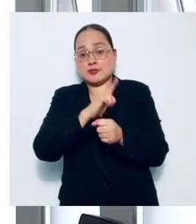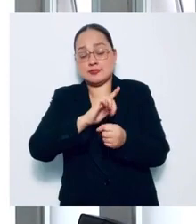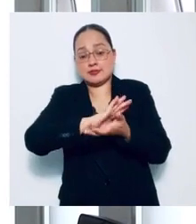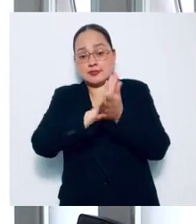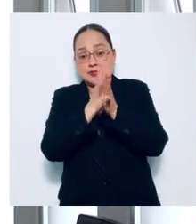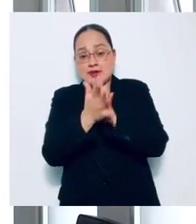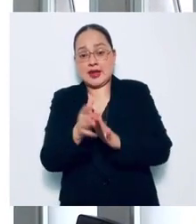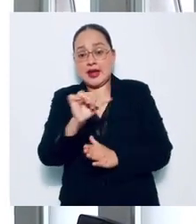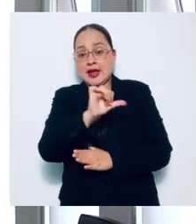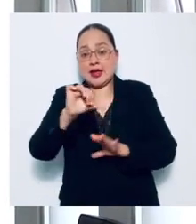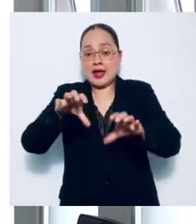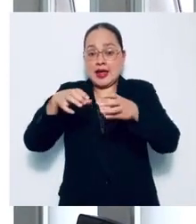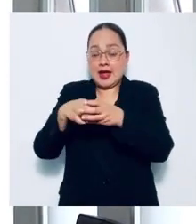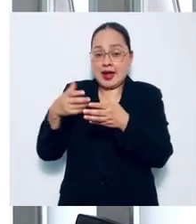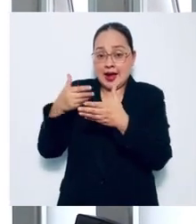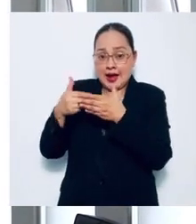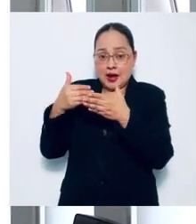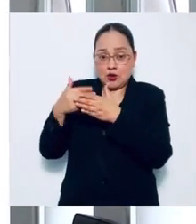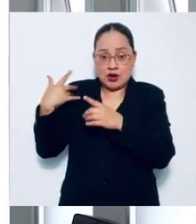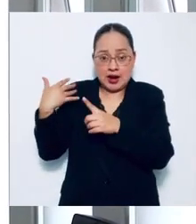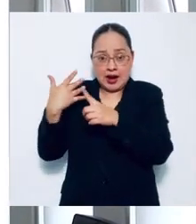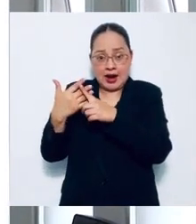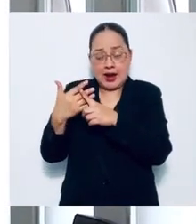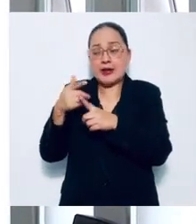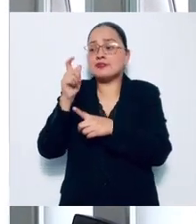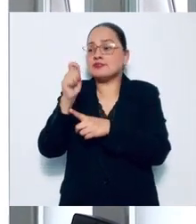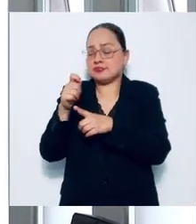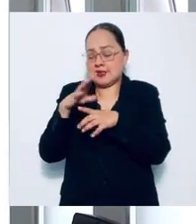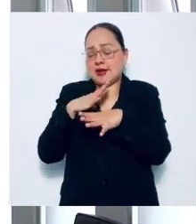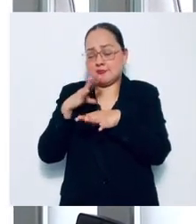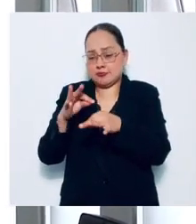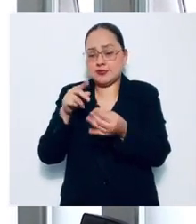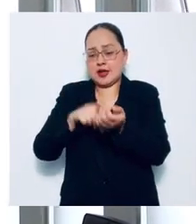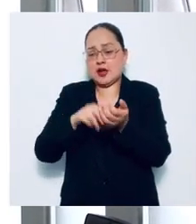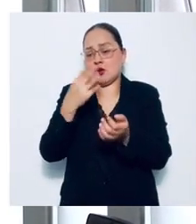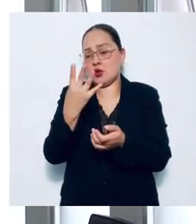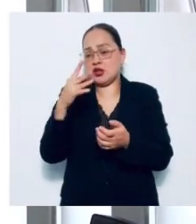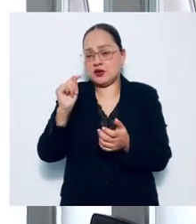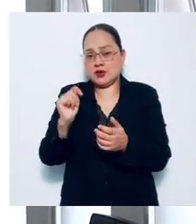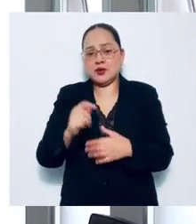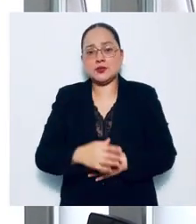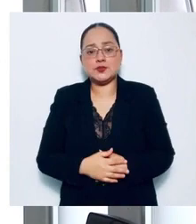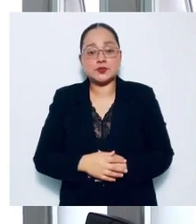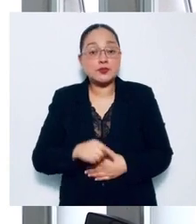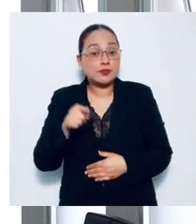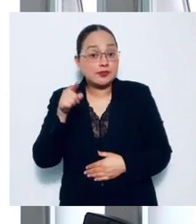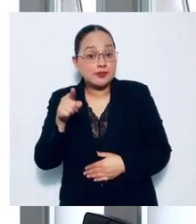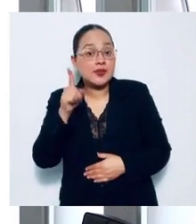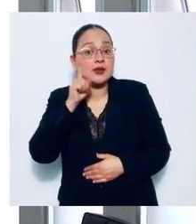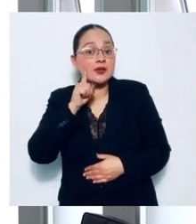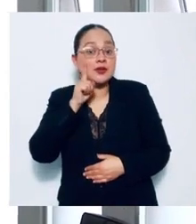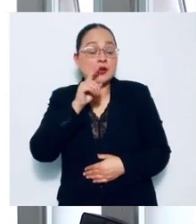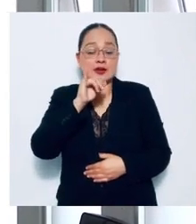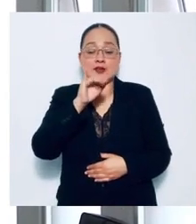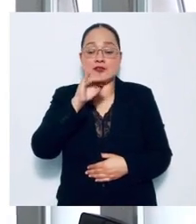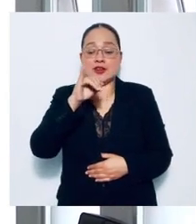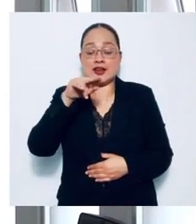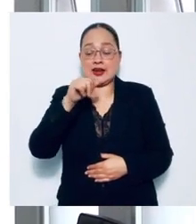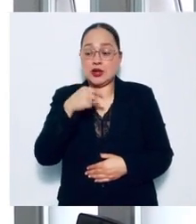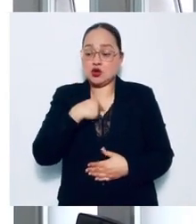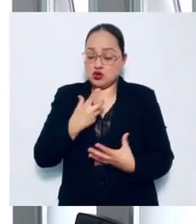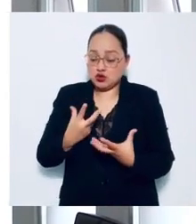al Movimiento Democrático, que hasta hoy es la Cuarta Transformación. Ella, fui